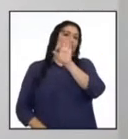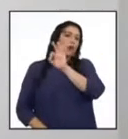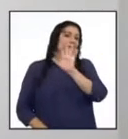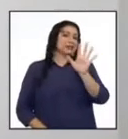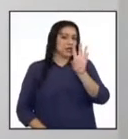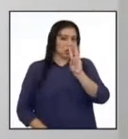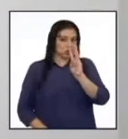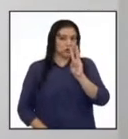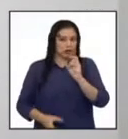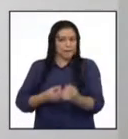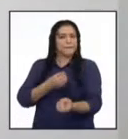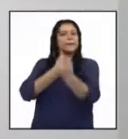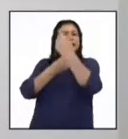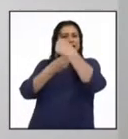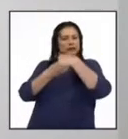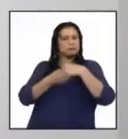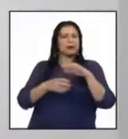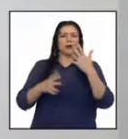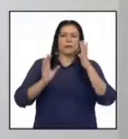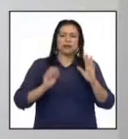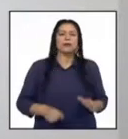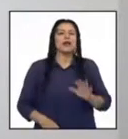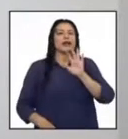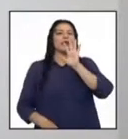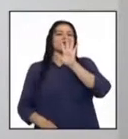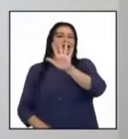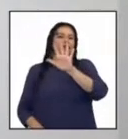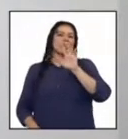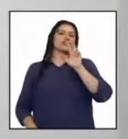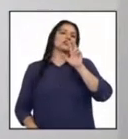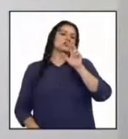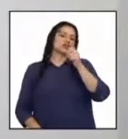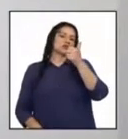1956 participaron un total de